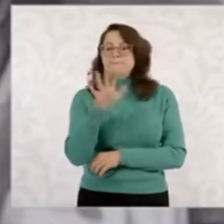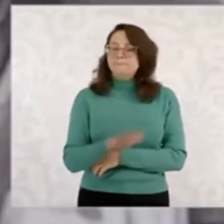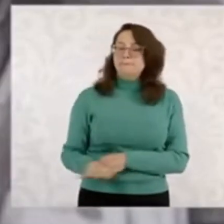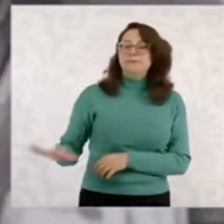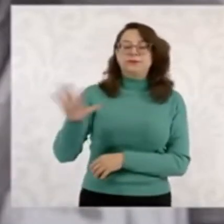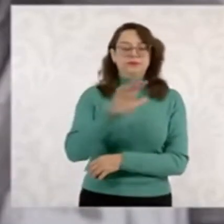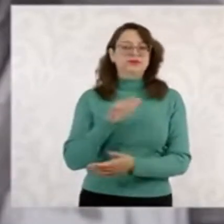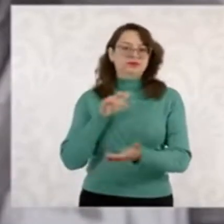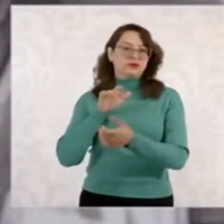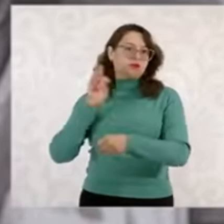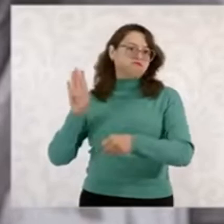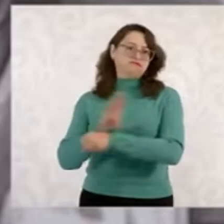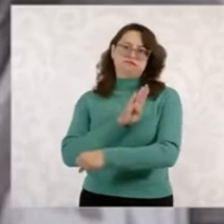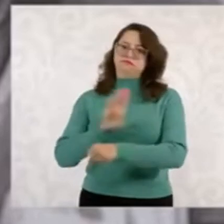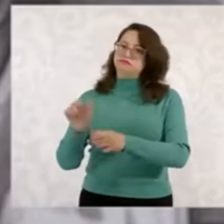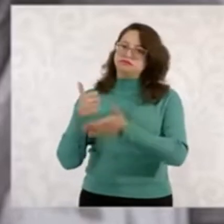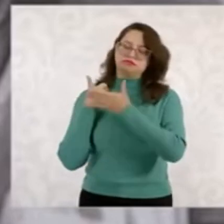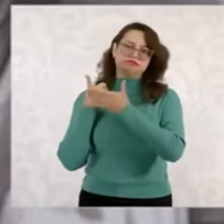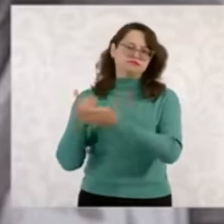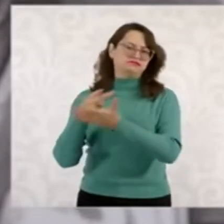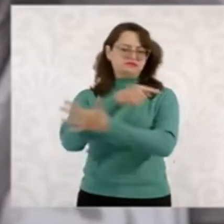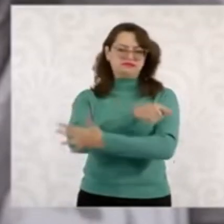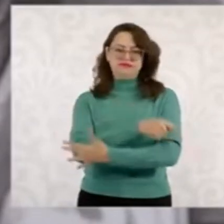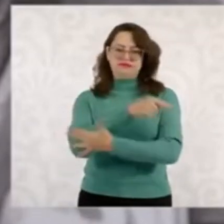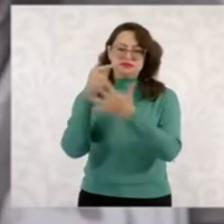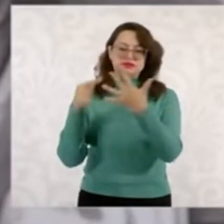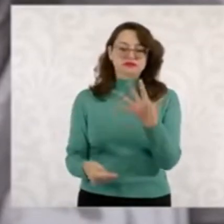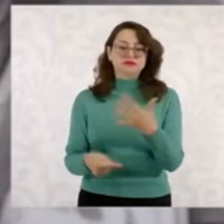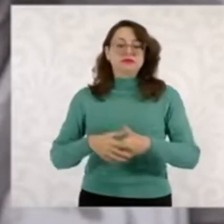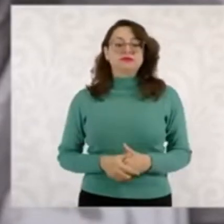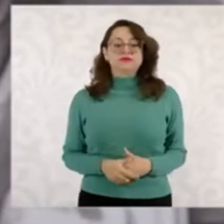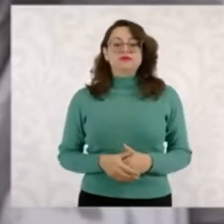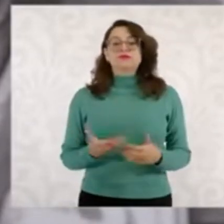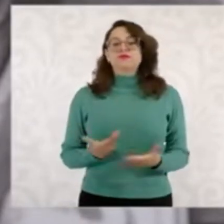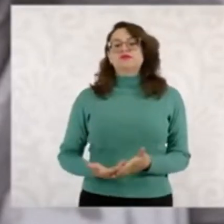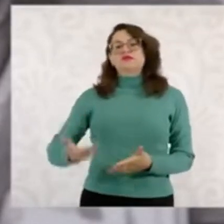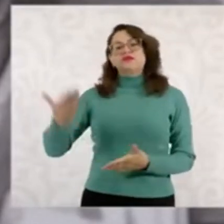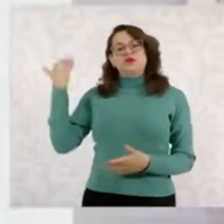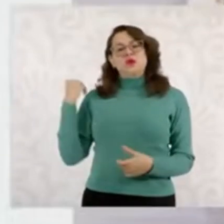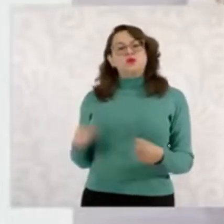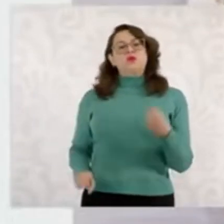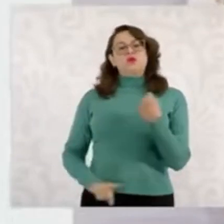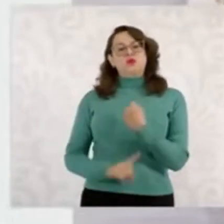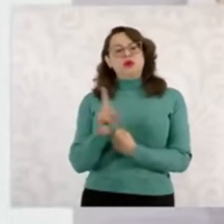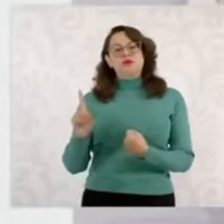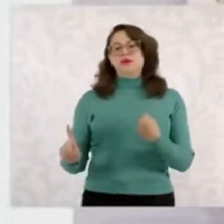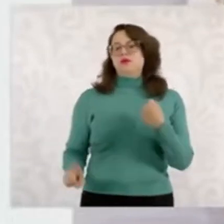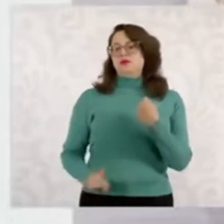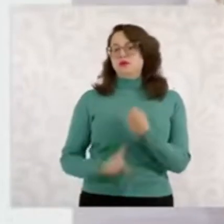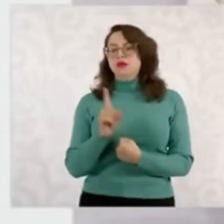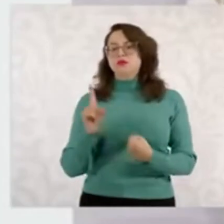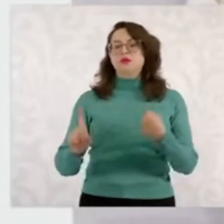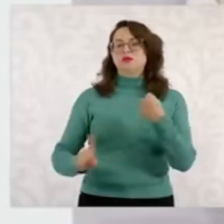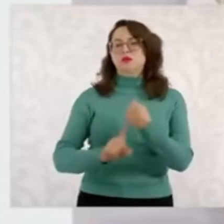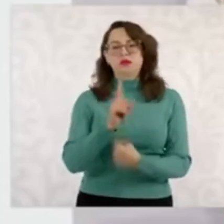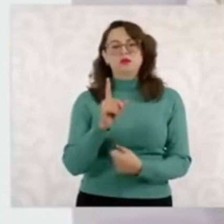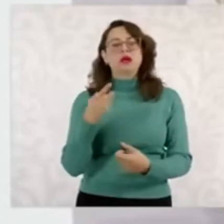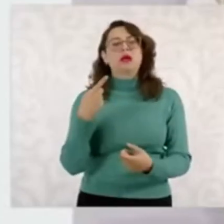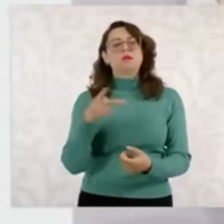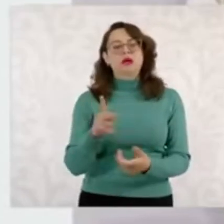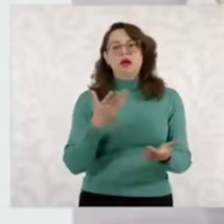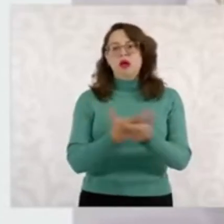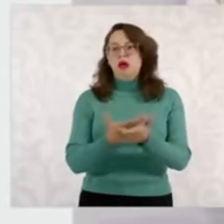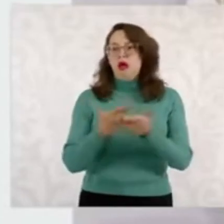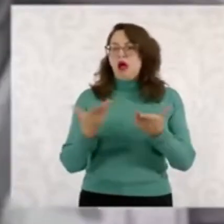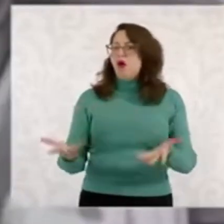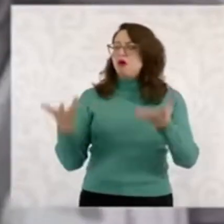cuenca hidrológica. Por su carácter de conflictos emblemáticos, envían un mensaje de esperanza al país